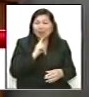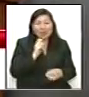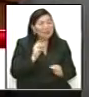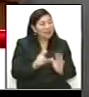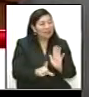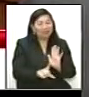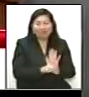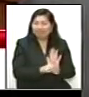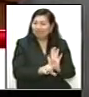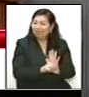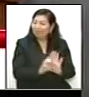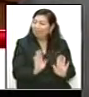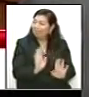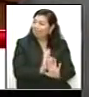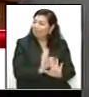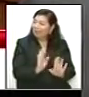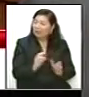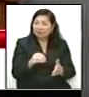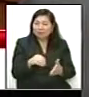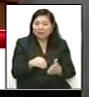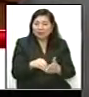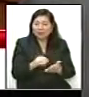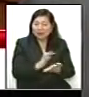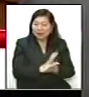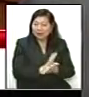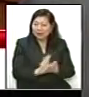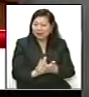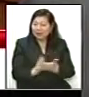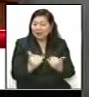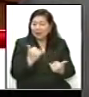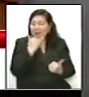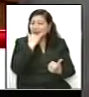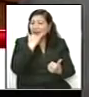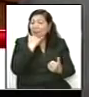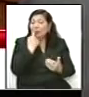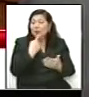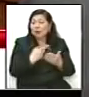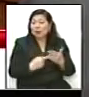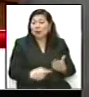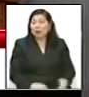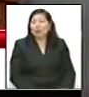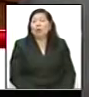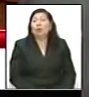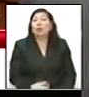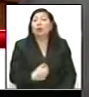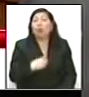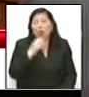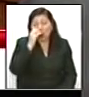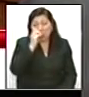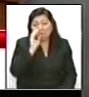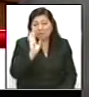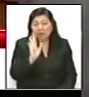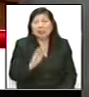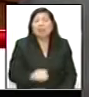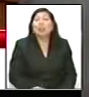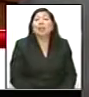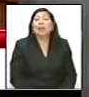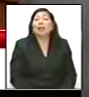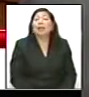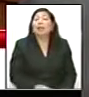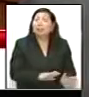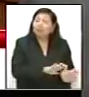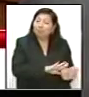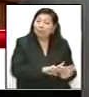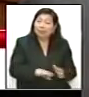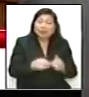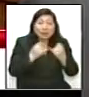legal. No es conveniente que incurramos en ese error. Por eso, señor presidente, soy de la opinión de debe desecharse